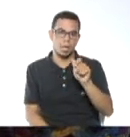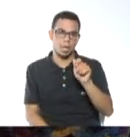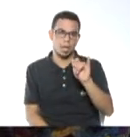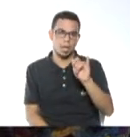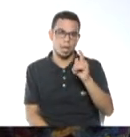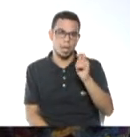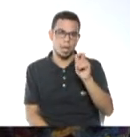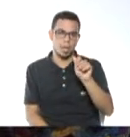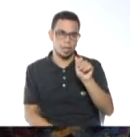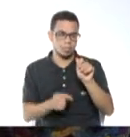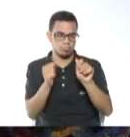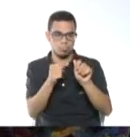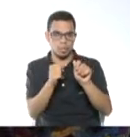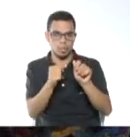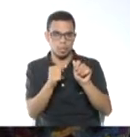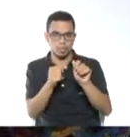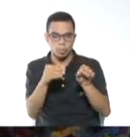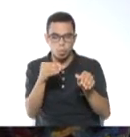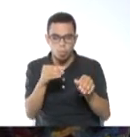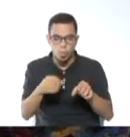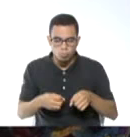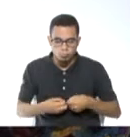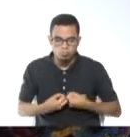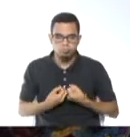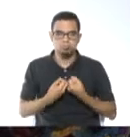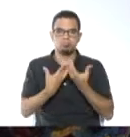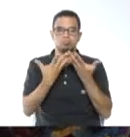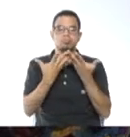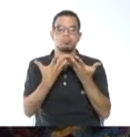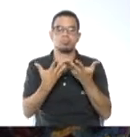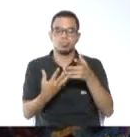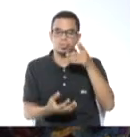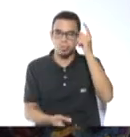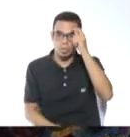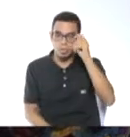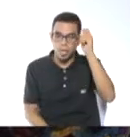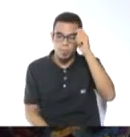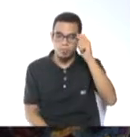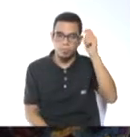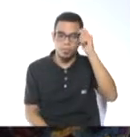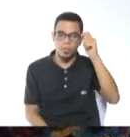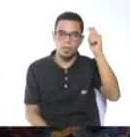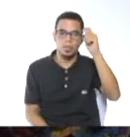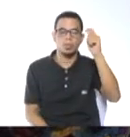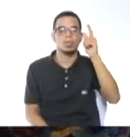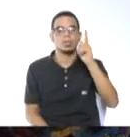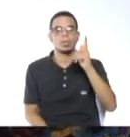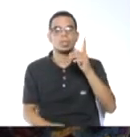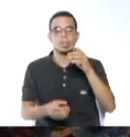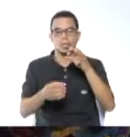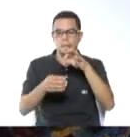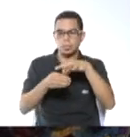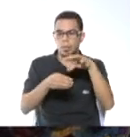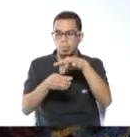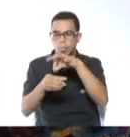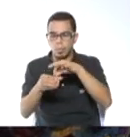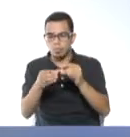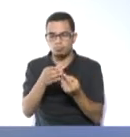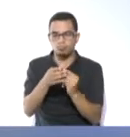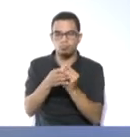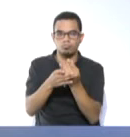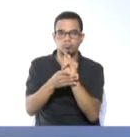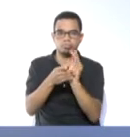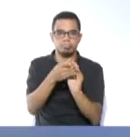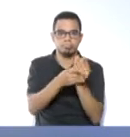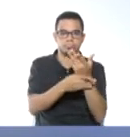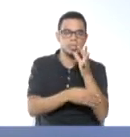porque de ahí parte la sabiduría del pueblo inga, de lo que han enseñado también con las prácticas del buen uso de la planta medicinal. Entonces nosotros nos